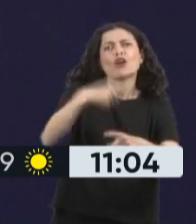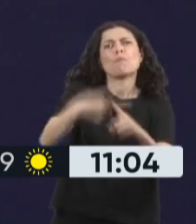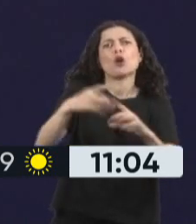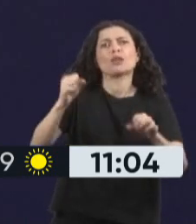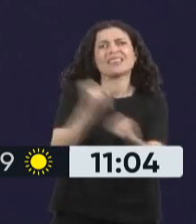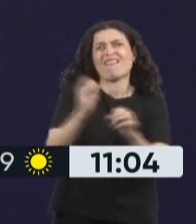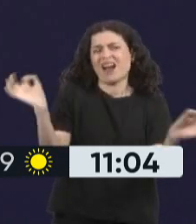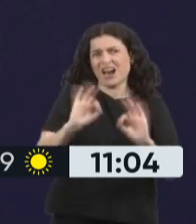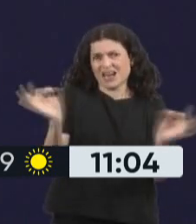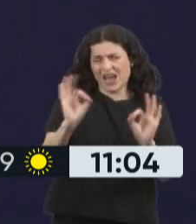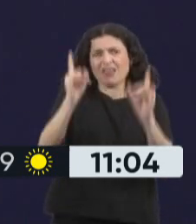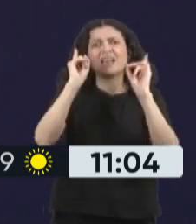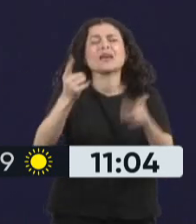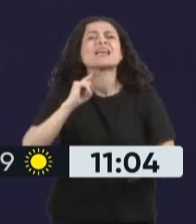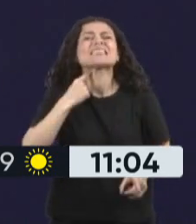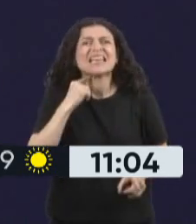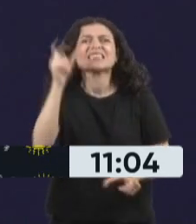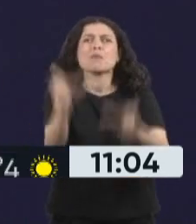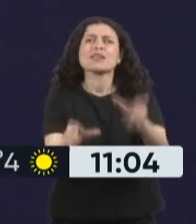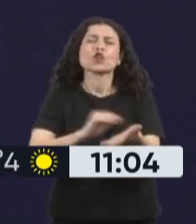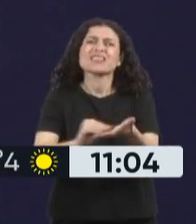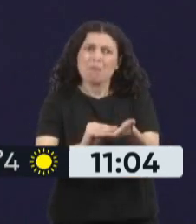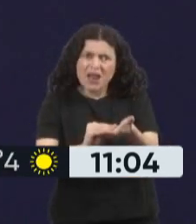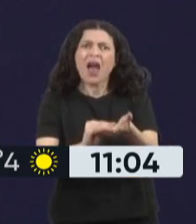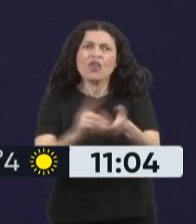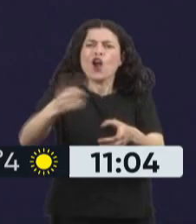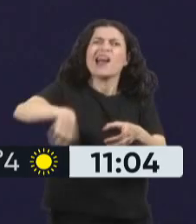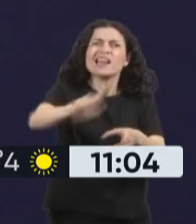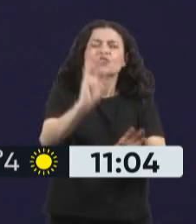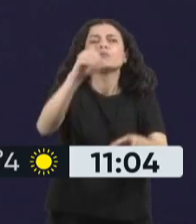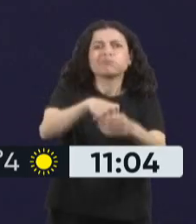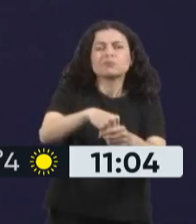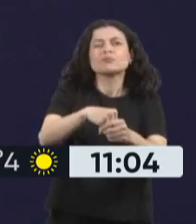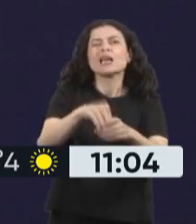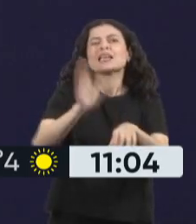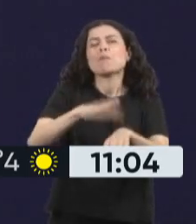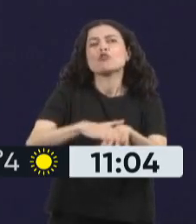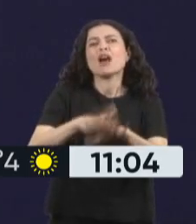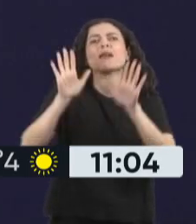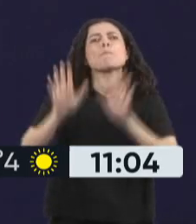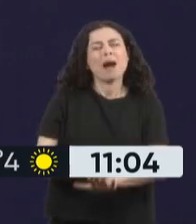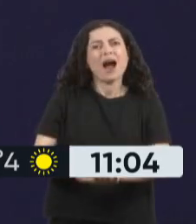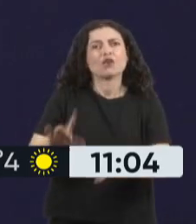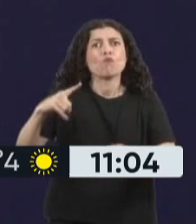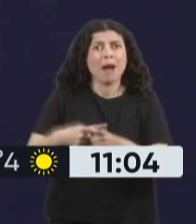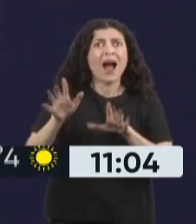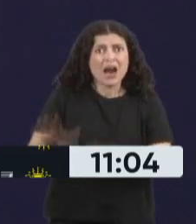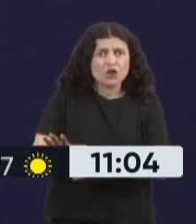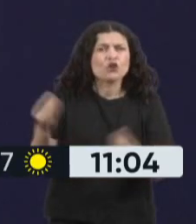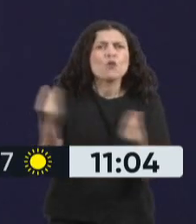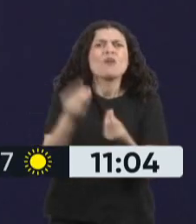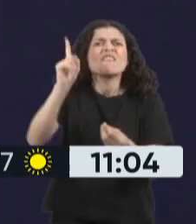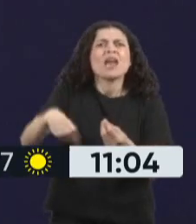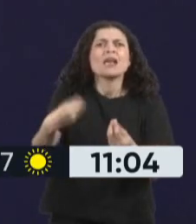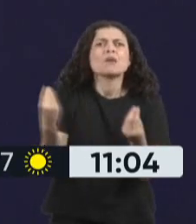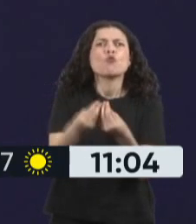de Personal y Profesional de Empresas Aerocomerciales, también implicados en los paros encubiertos que impidieron a miles de personas